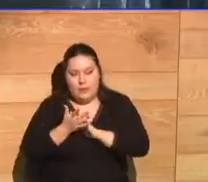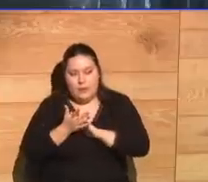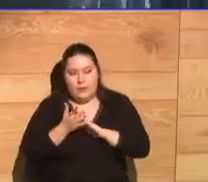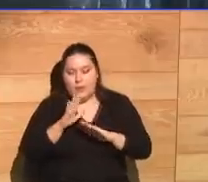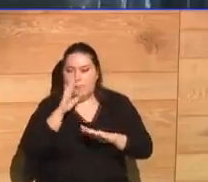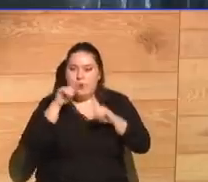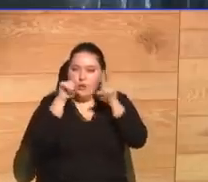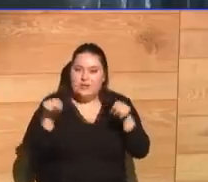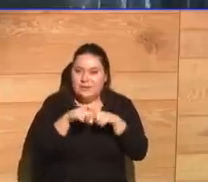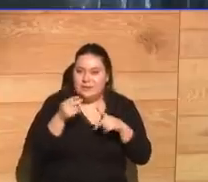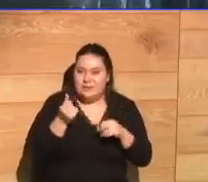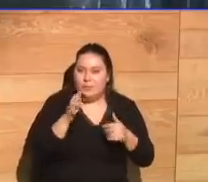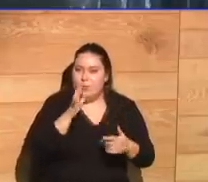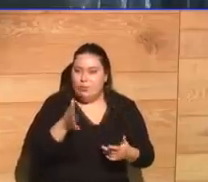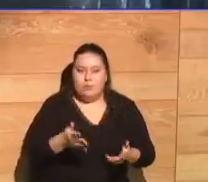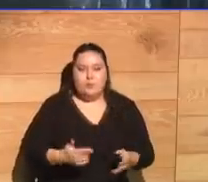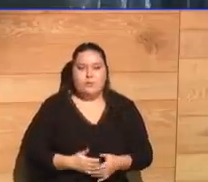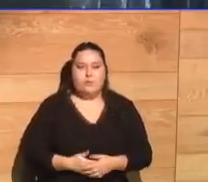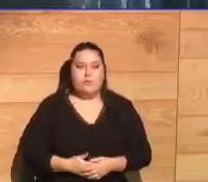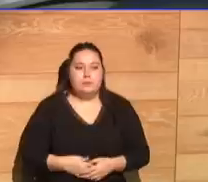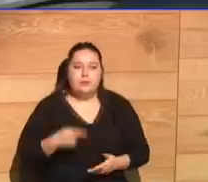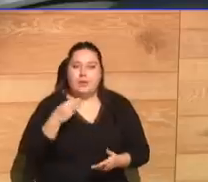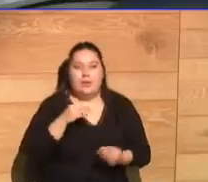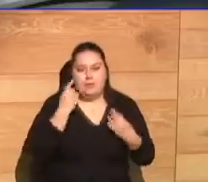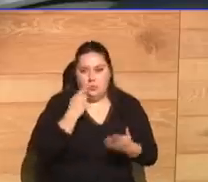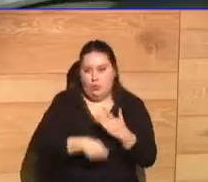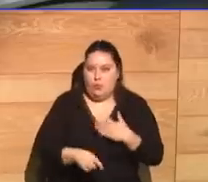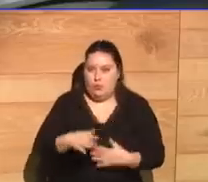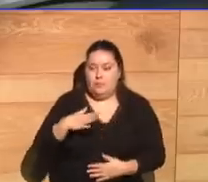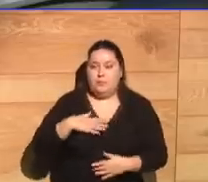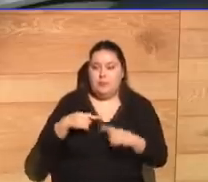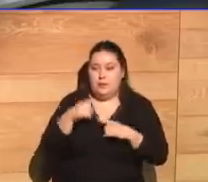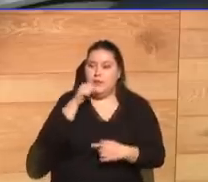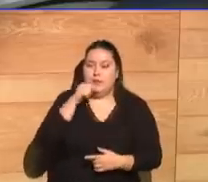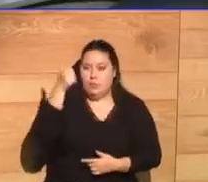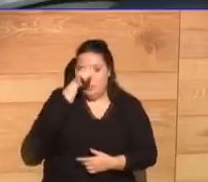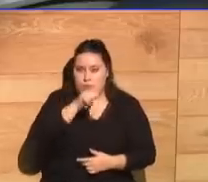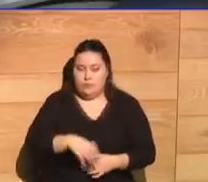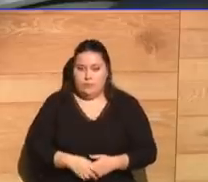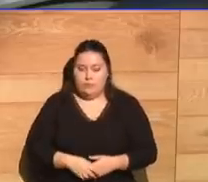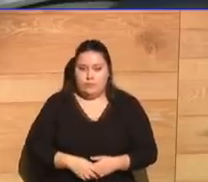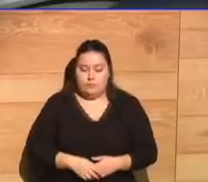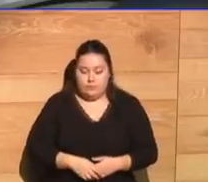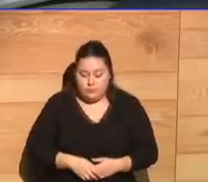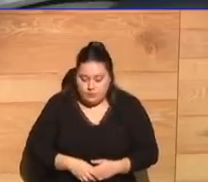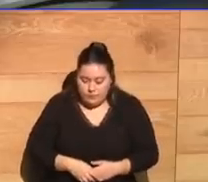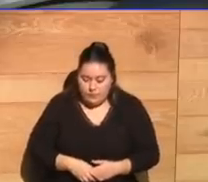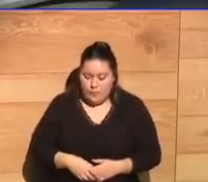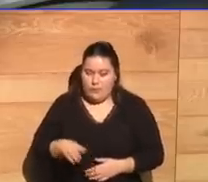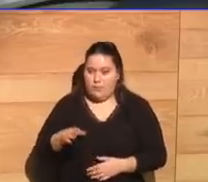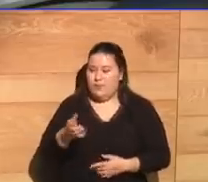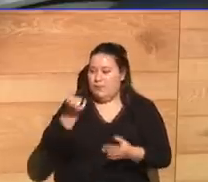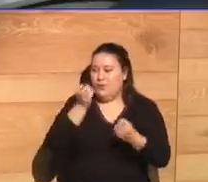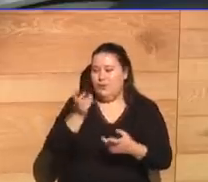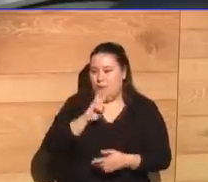llegaban cheques a tu casa. No, porque es una historia muy dura, porque mi tío abuelo, él servía, es que lo he contado